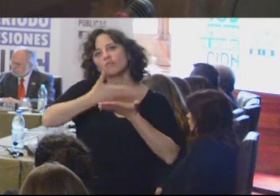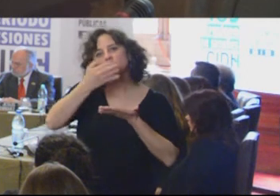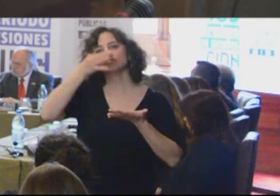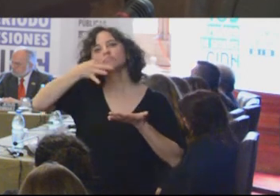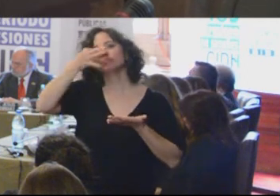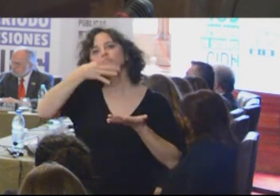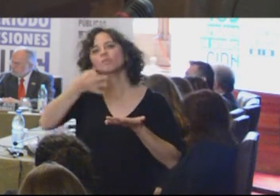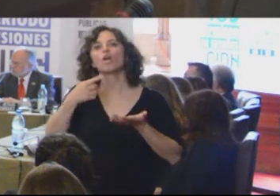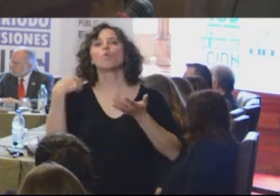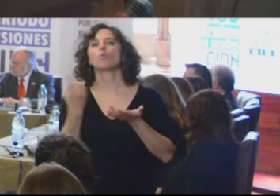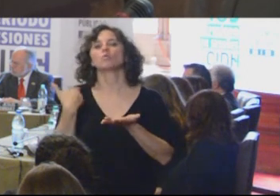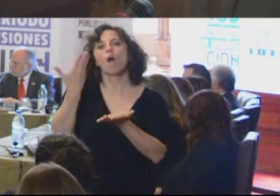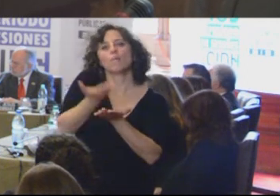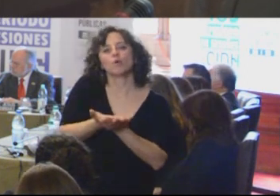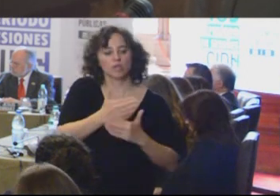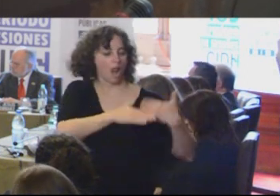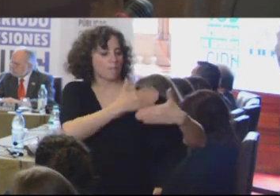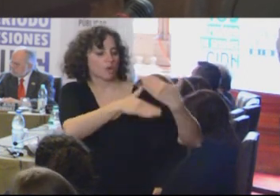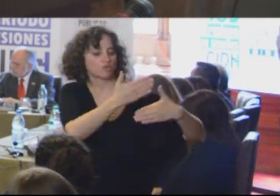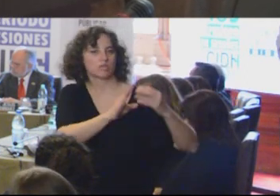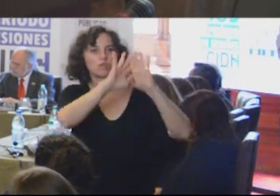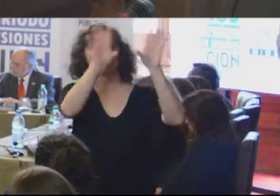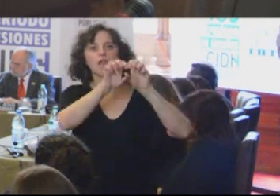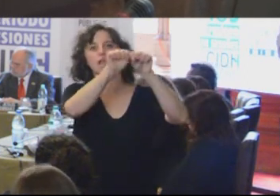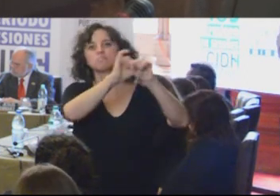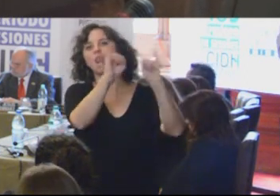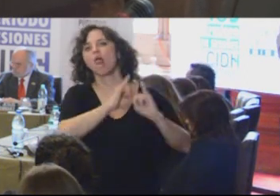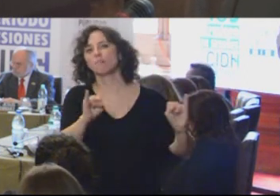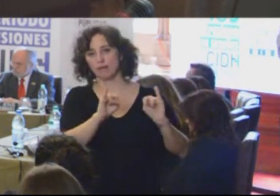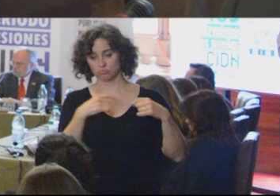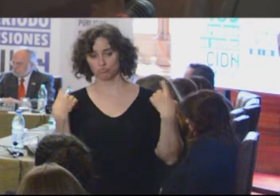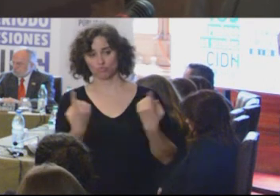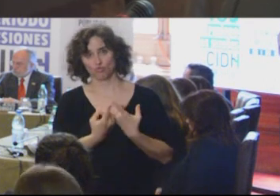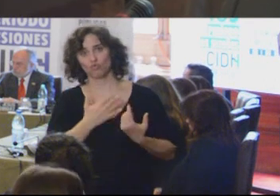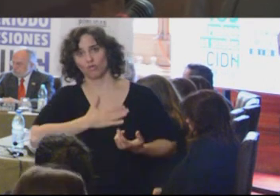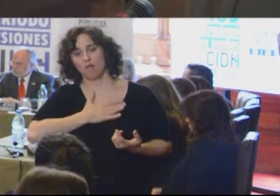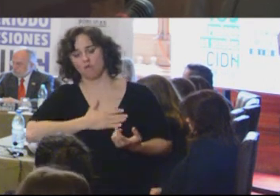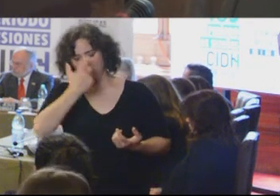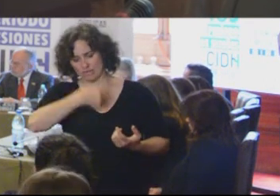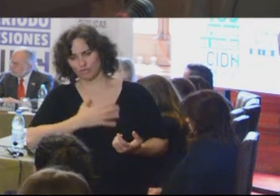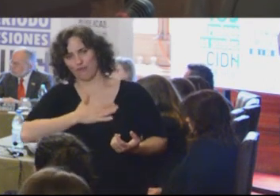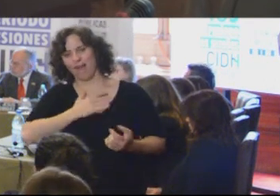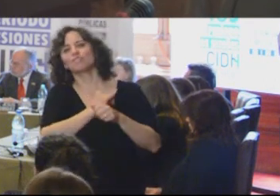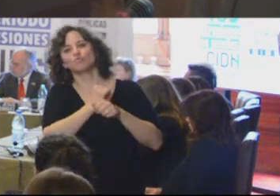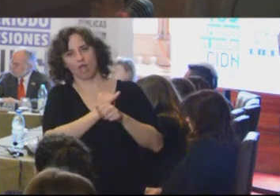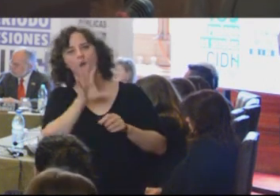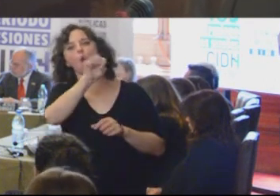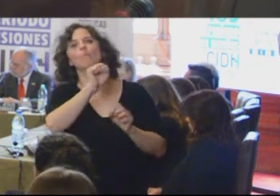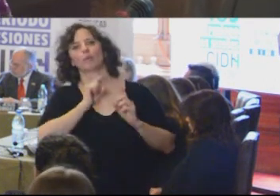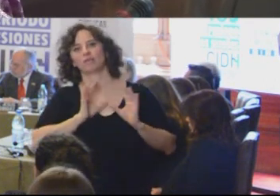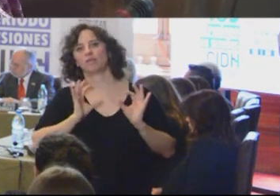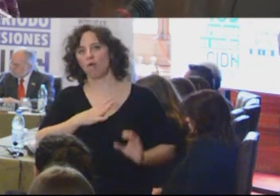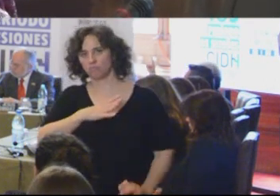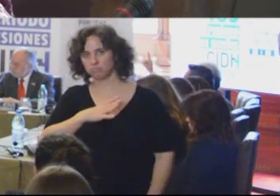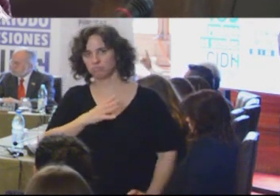nuestros aportes al proceso de paz con el que también estamos personal institucionalmente comprometidos